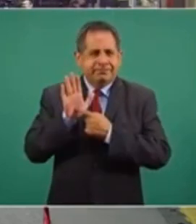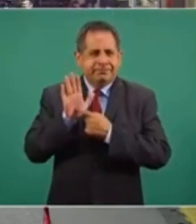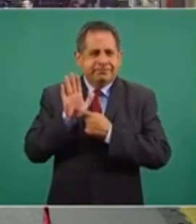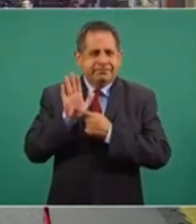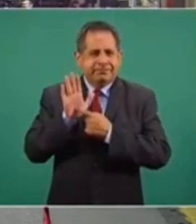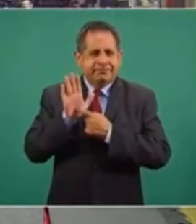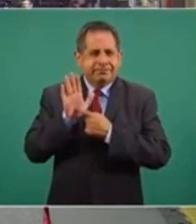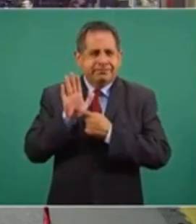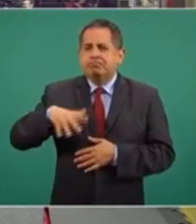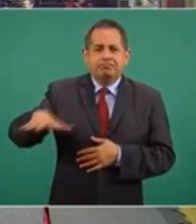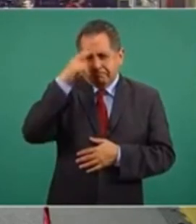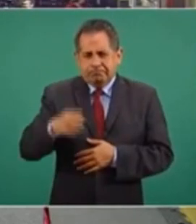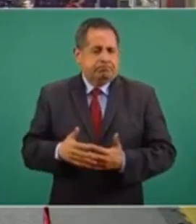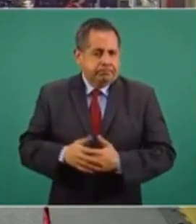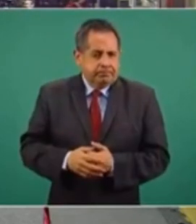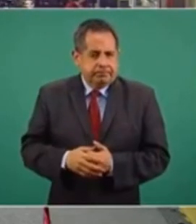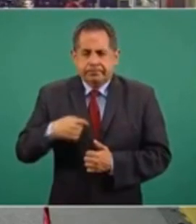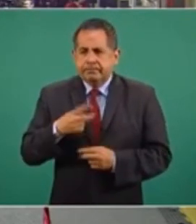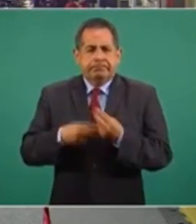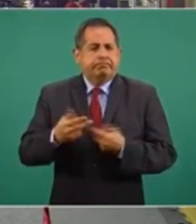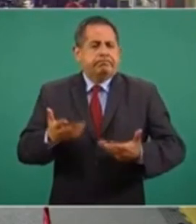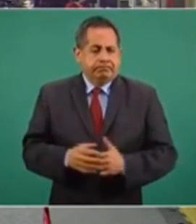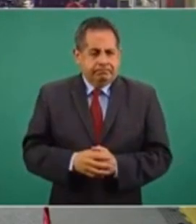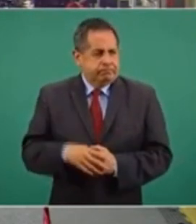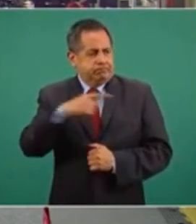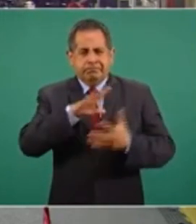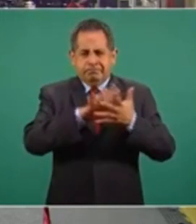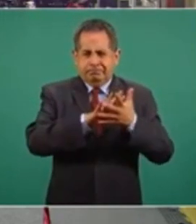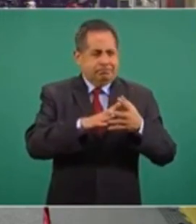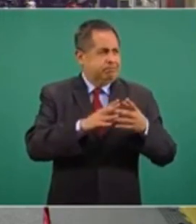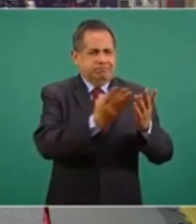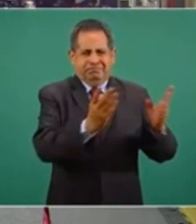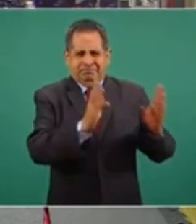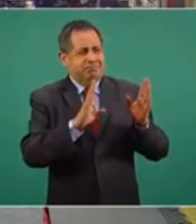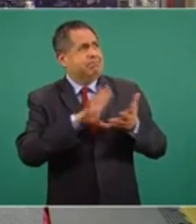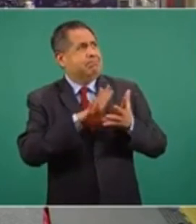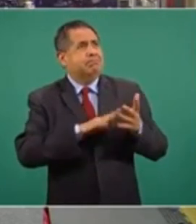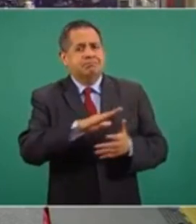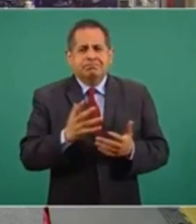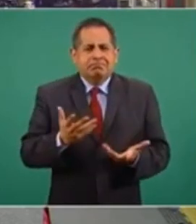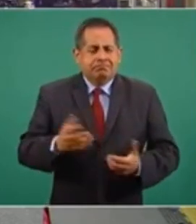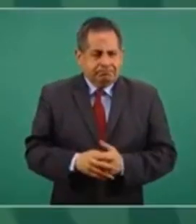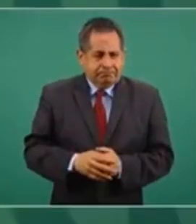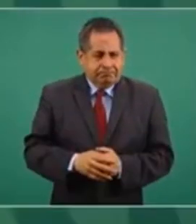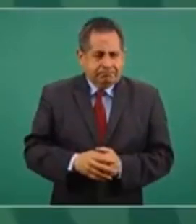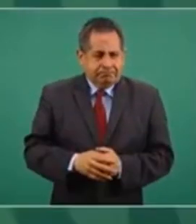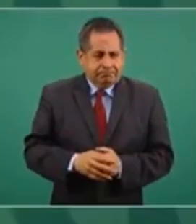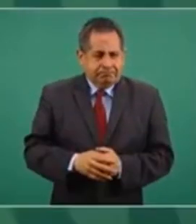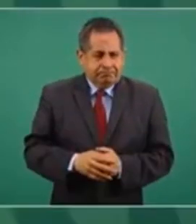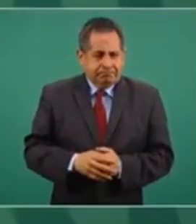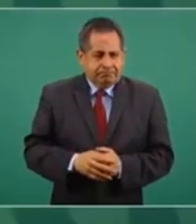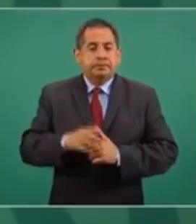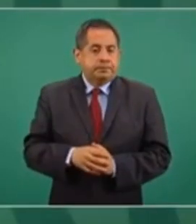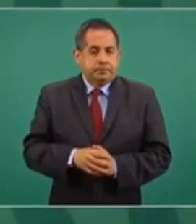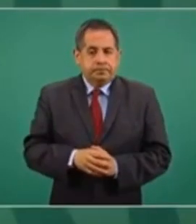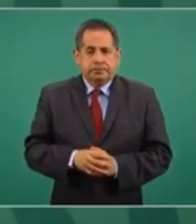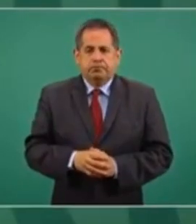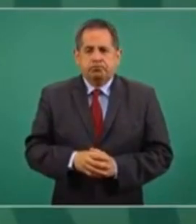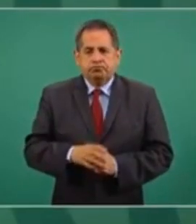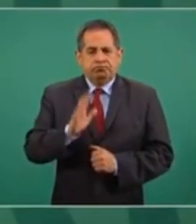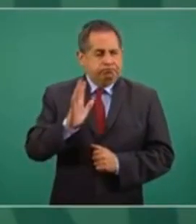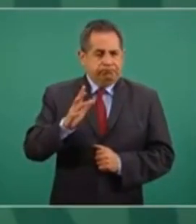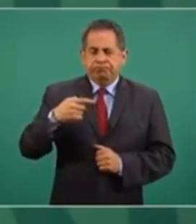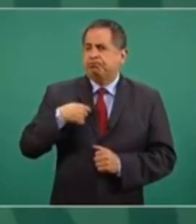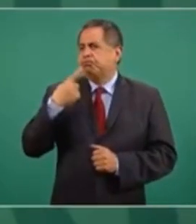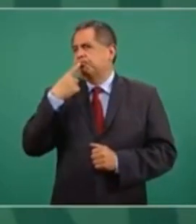informarle al pueblo de México qué se va a hacer en el caso de los reclusorios, porque es la pregunta. Decirles que hay una